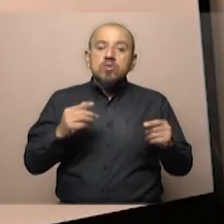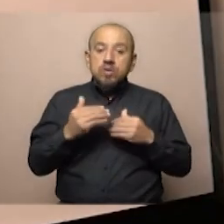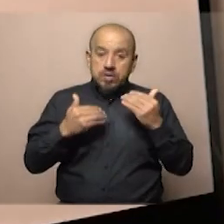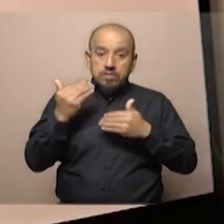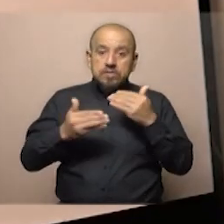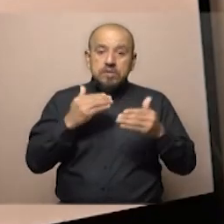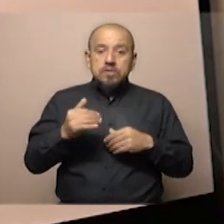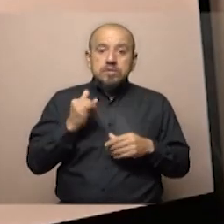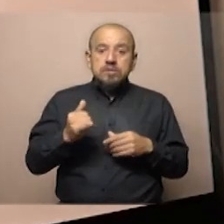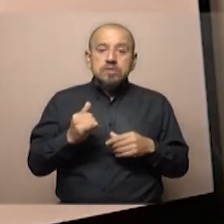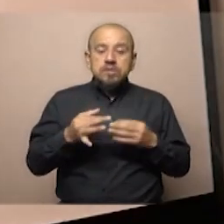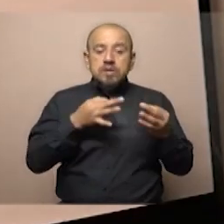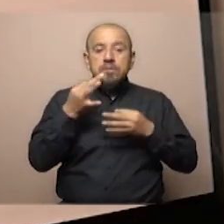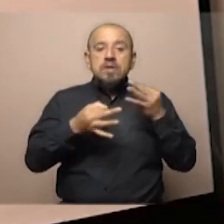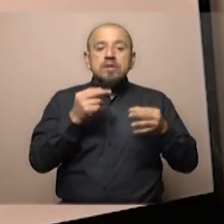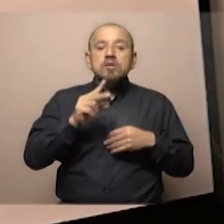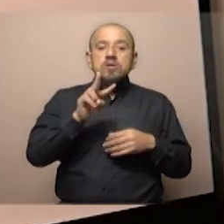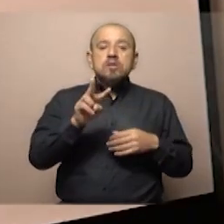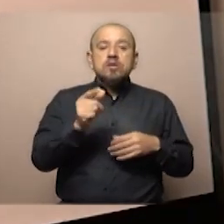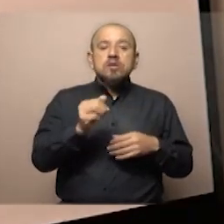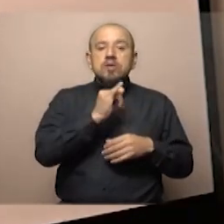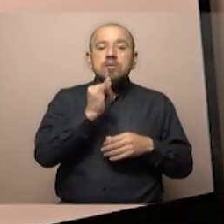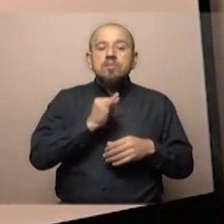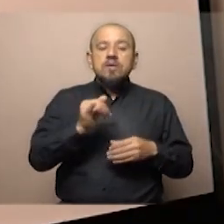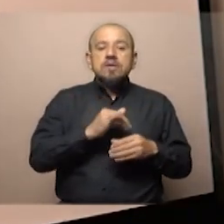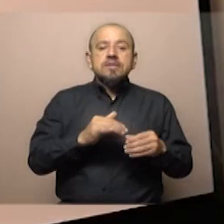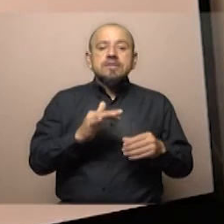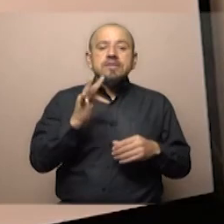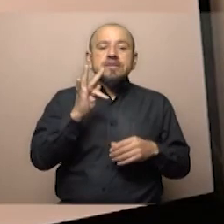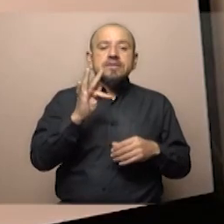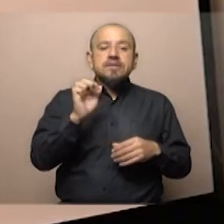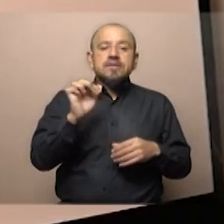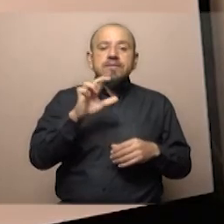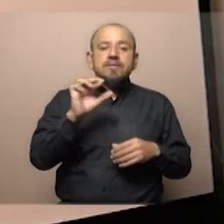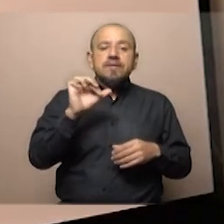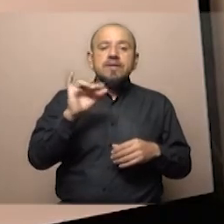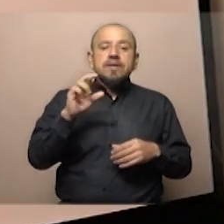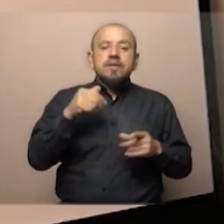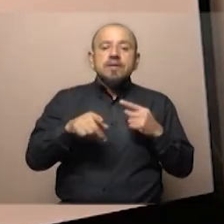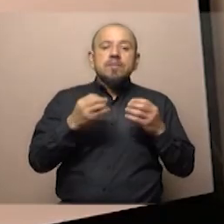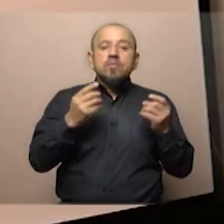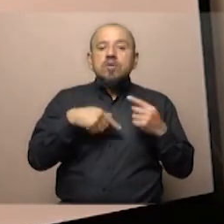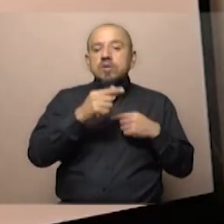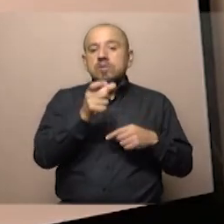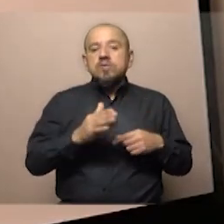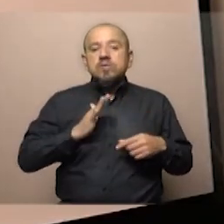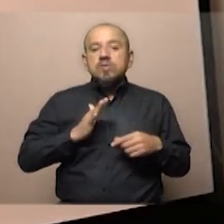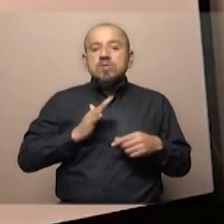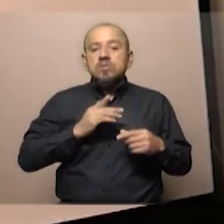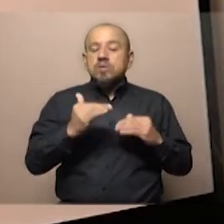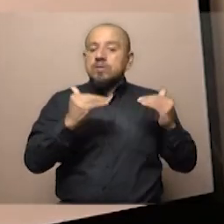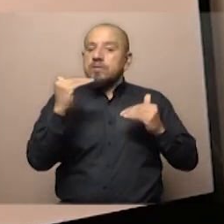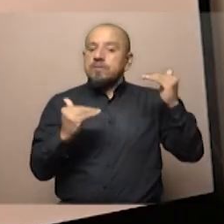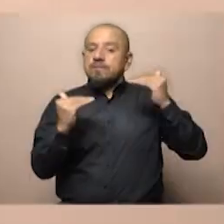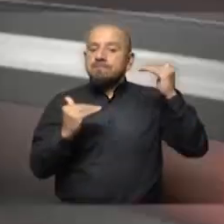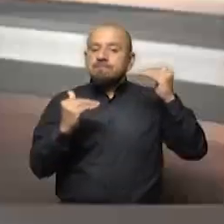Avanzada la explicación de la Ferreira y su propuesta de un feminismo por compensación es porque considera que fisiológicamente la mujer está en la desventaja